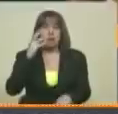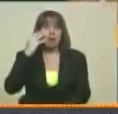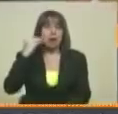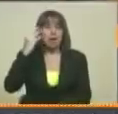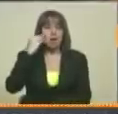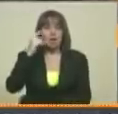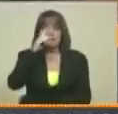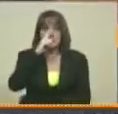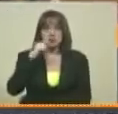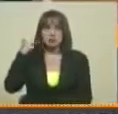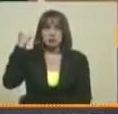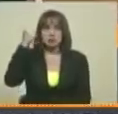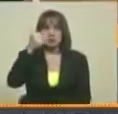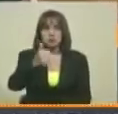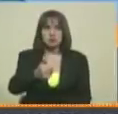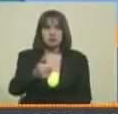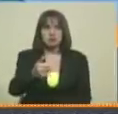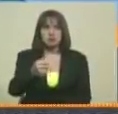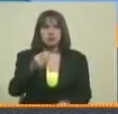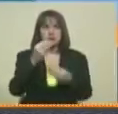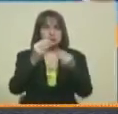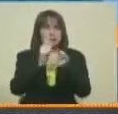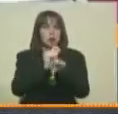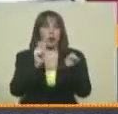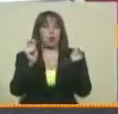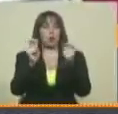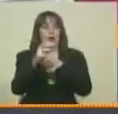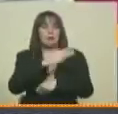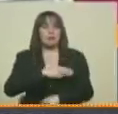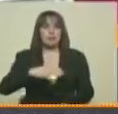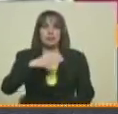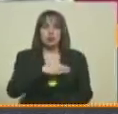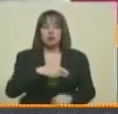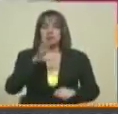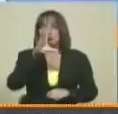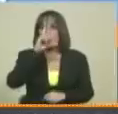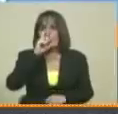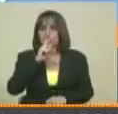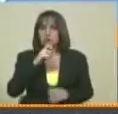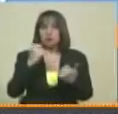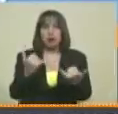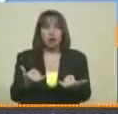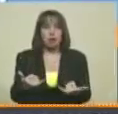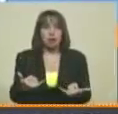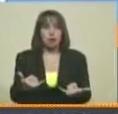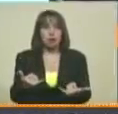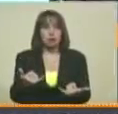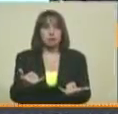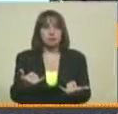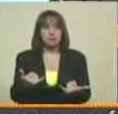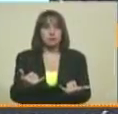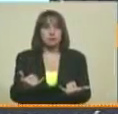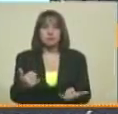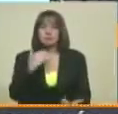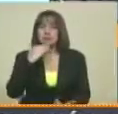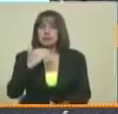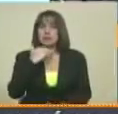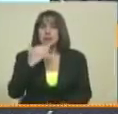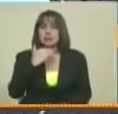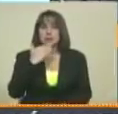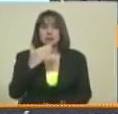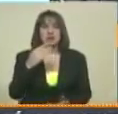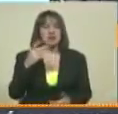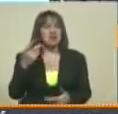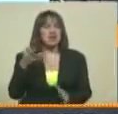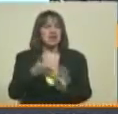años. Yo la convertí en gran misión hace 5 años. Ahora va a cumplir, Aristóbulo Márquez, averígüame